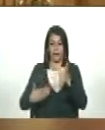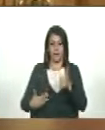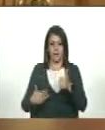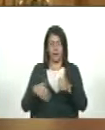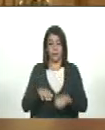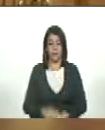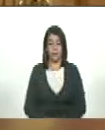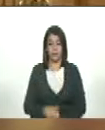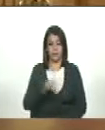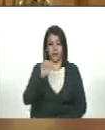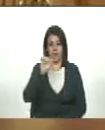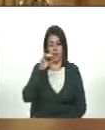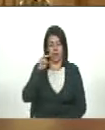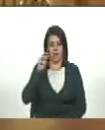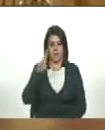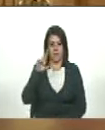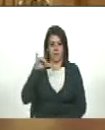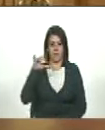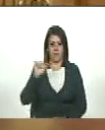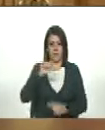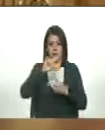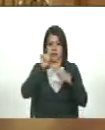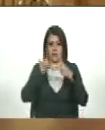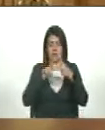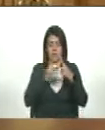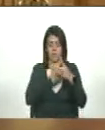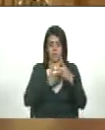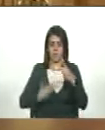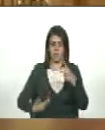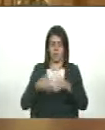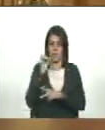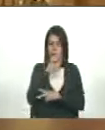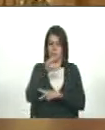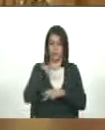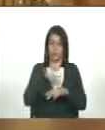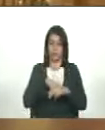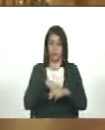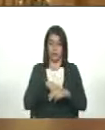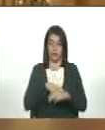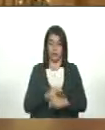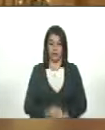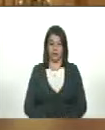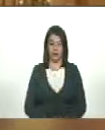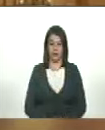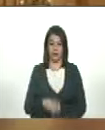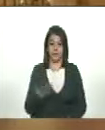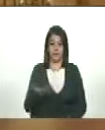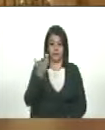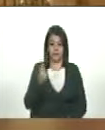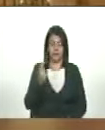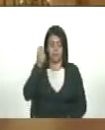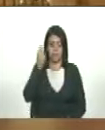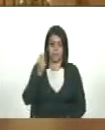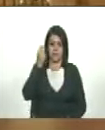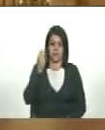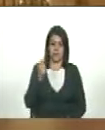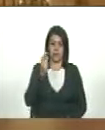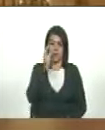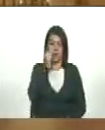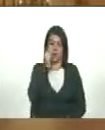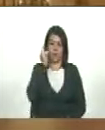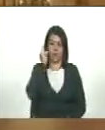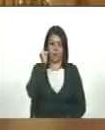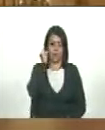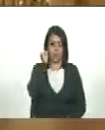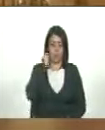Ciudadana América Pérez, segunda vicepresidenta de la Asamblea Nacional. Distinguidos diputados y